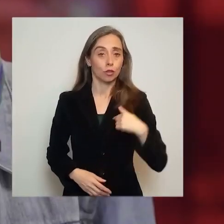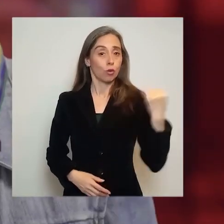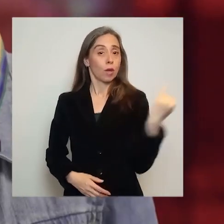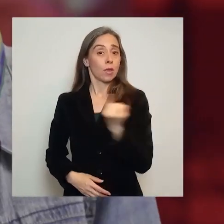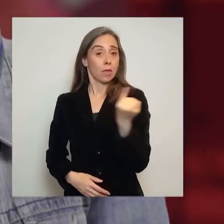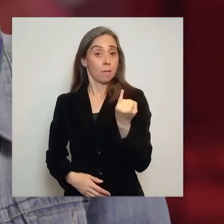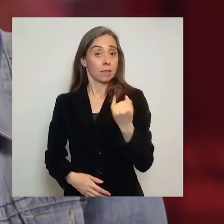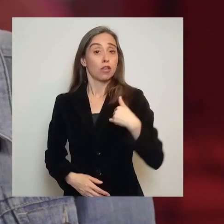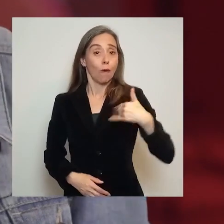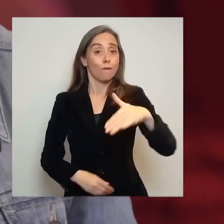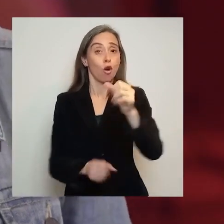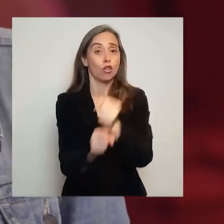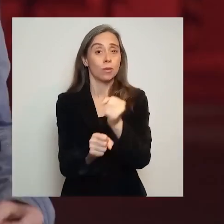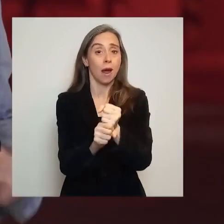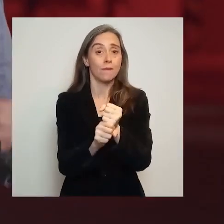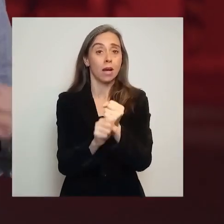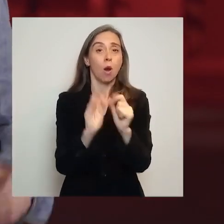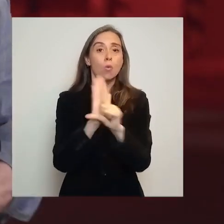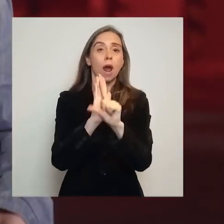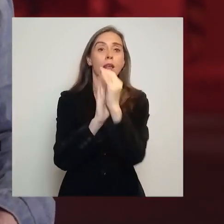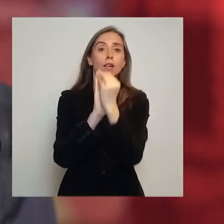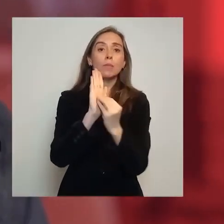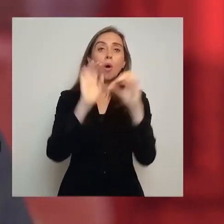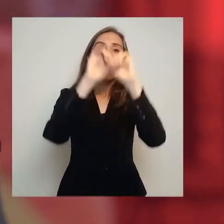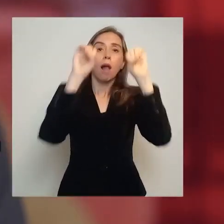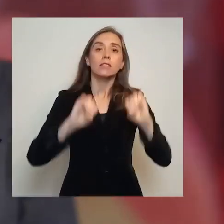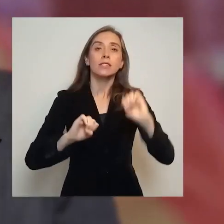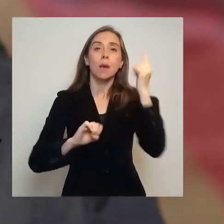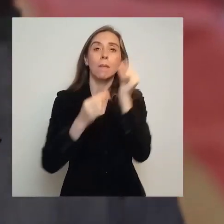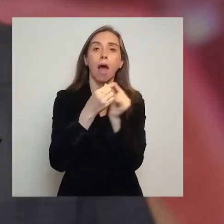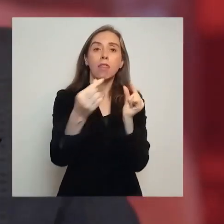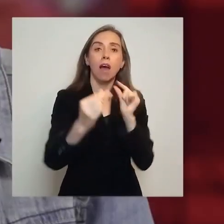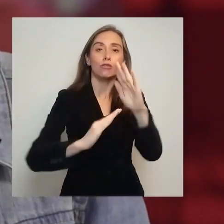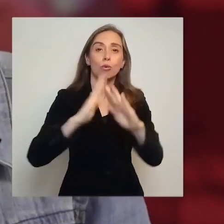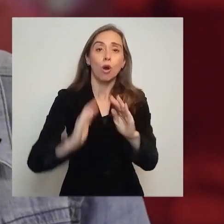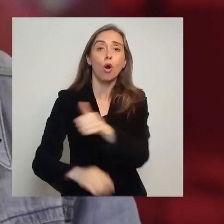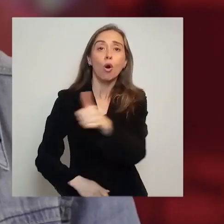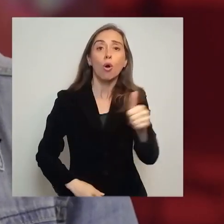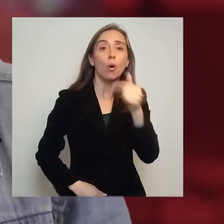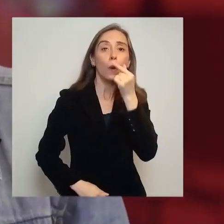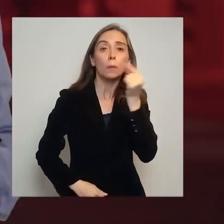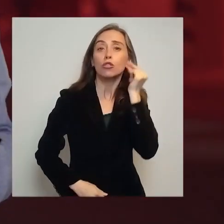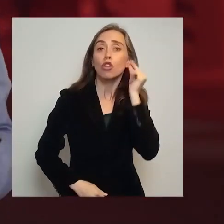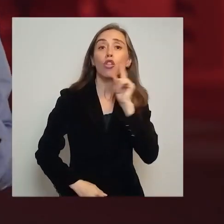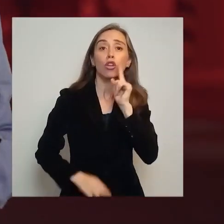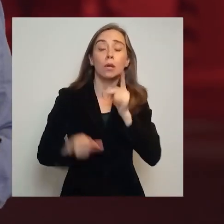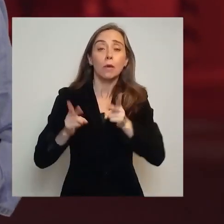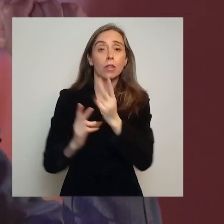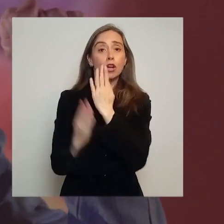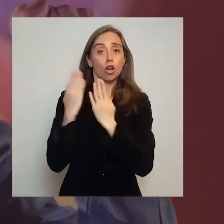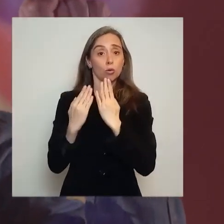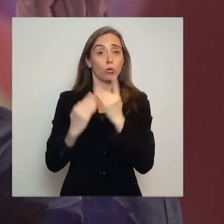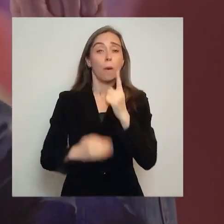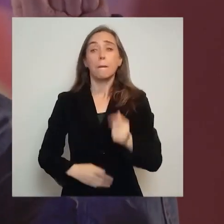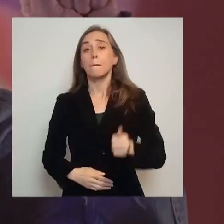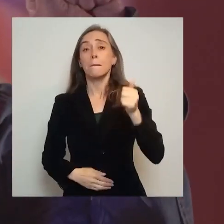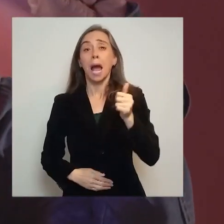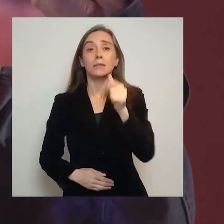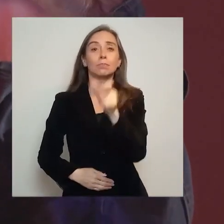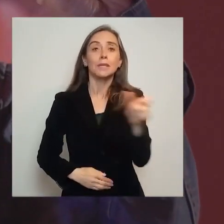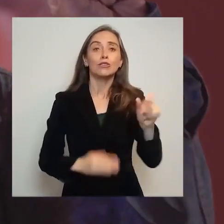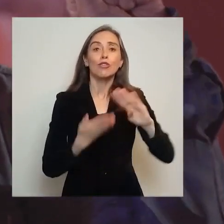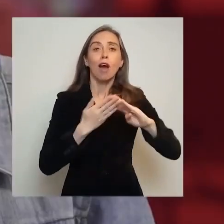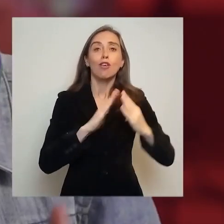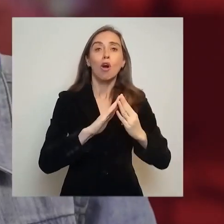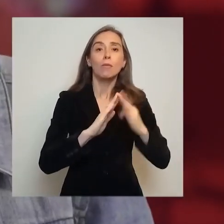Como independiente, trabajaré por un sistema nacional de cuidados. Todos y todas tenemos derecho a ser cuidadas y cuidados, sobre todo